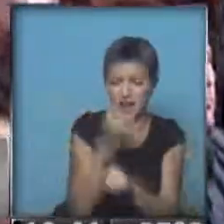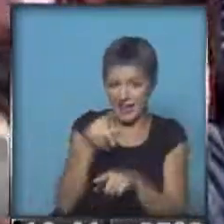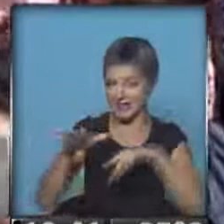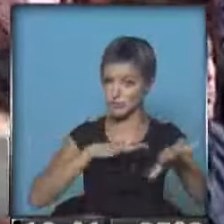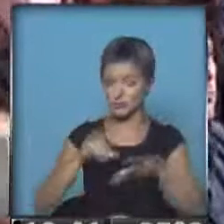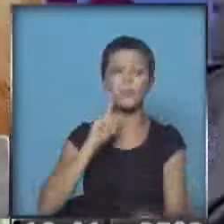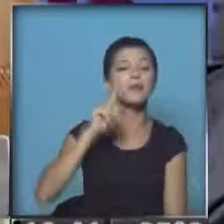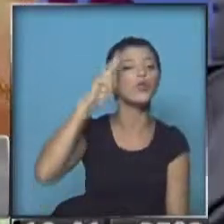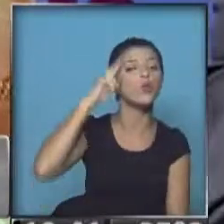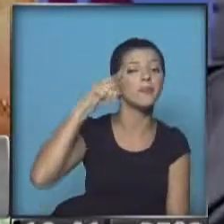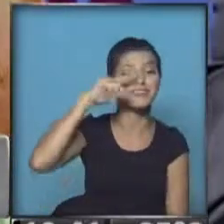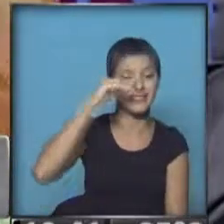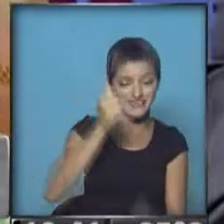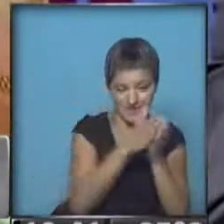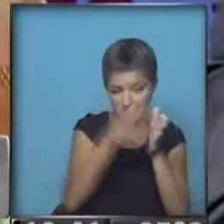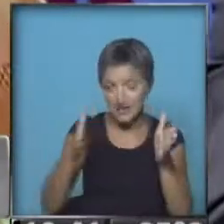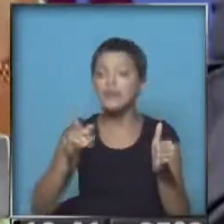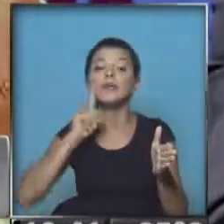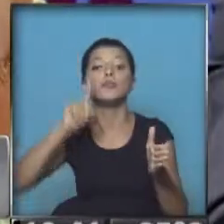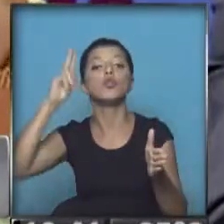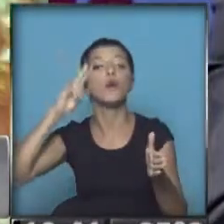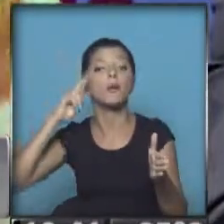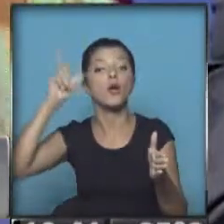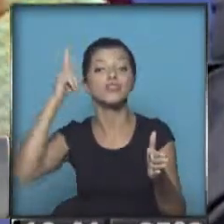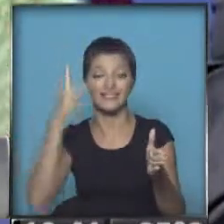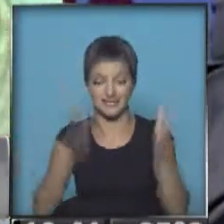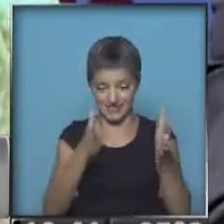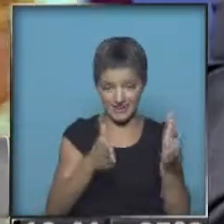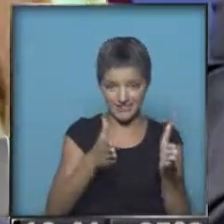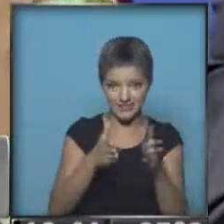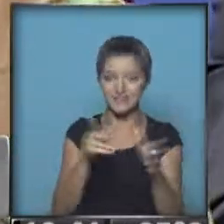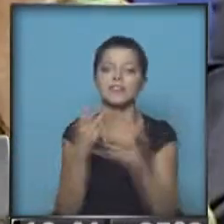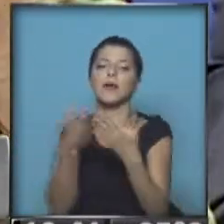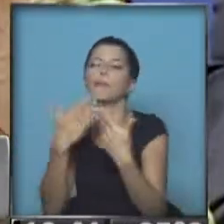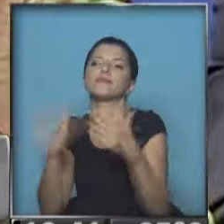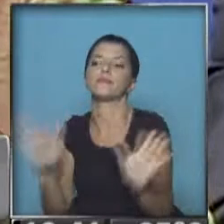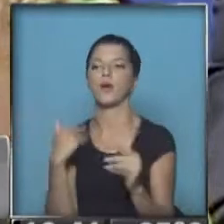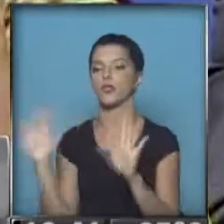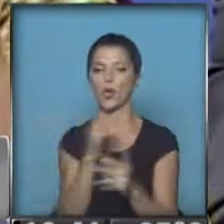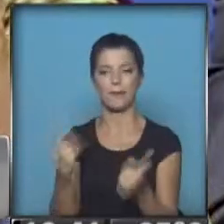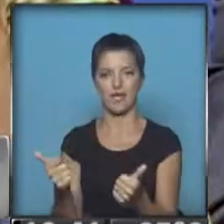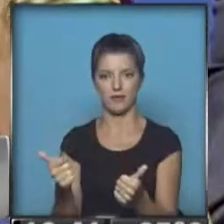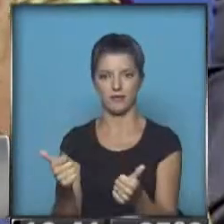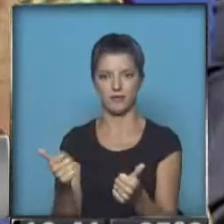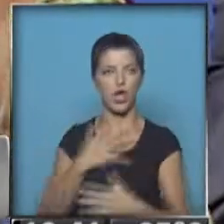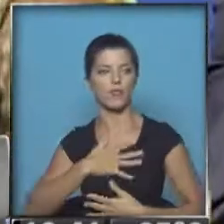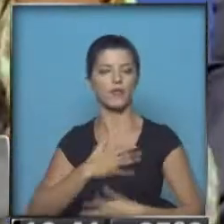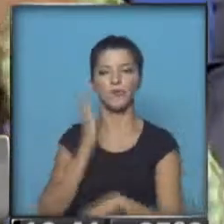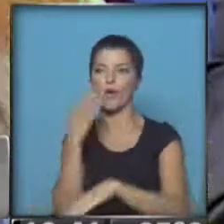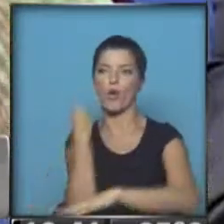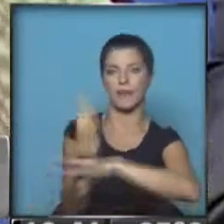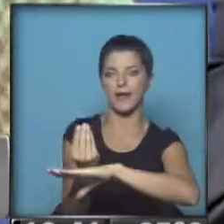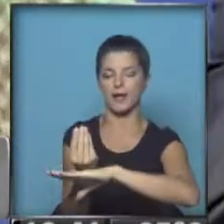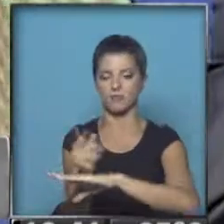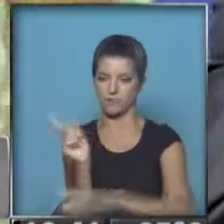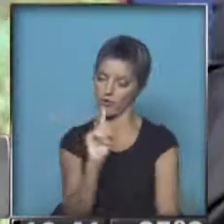entre 1976 y 1983 y salir indemnes, y salir alegremente a gobernar o a gestionar.